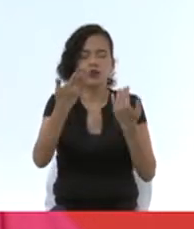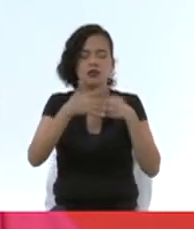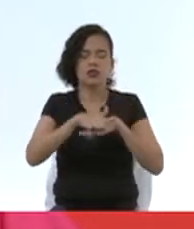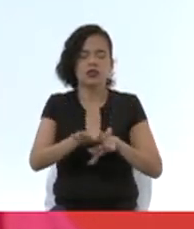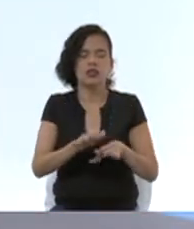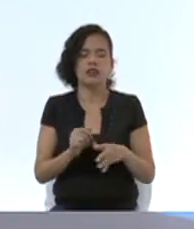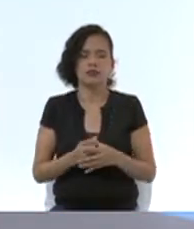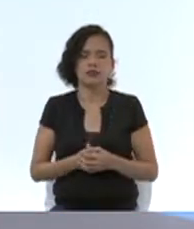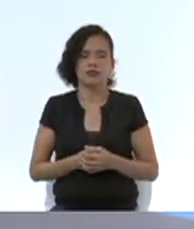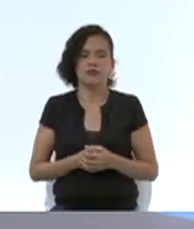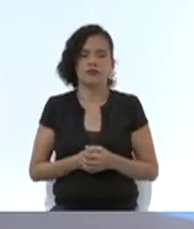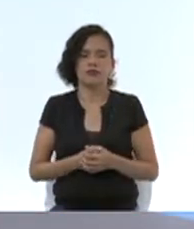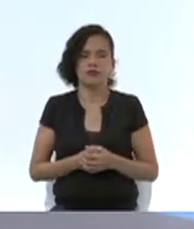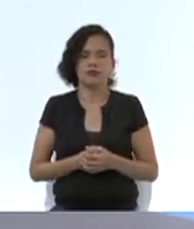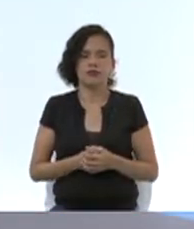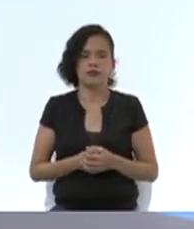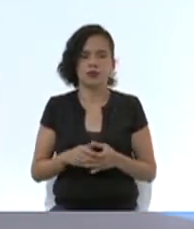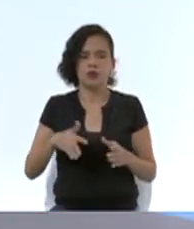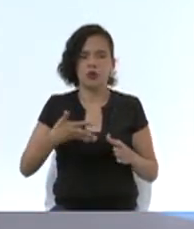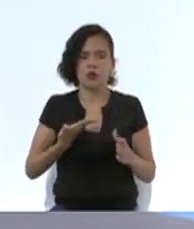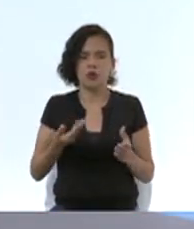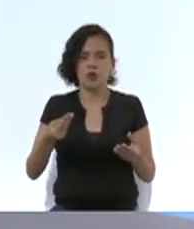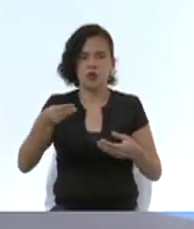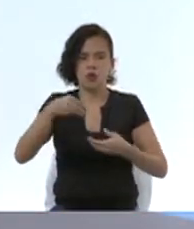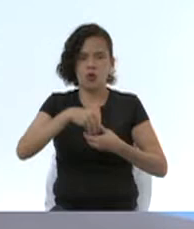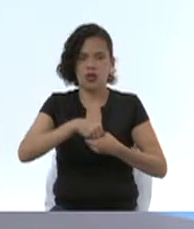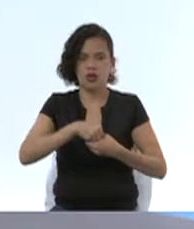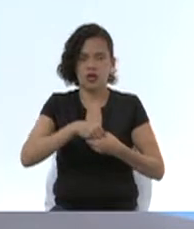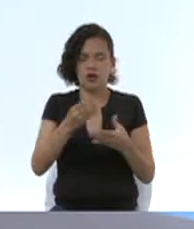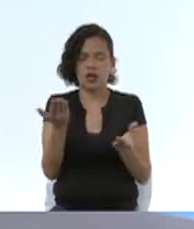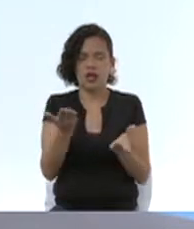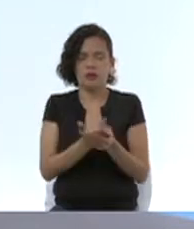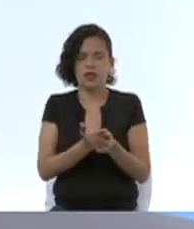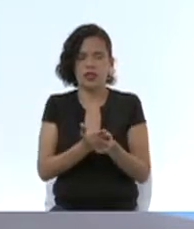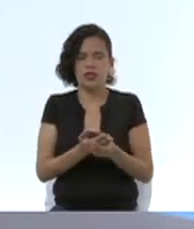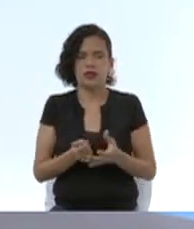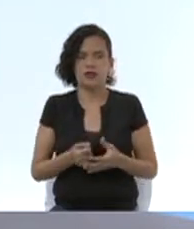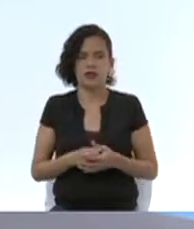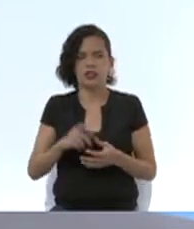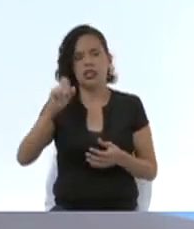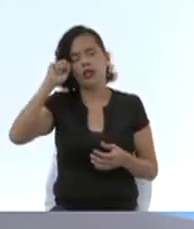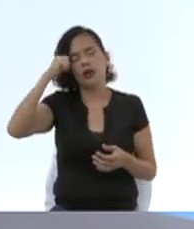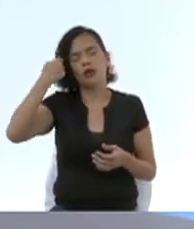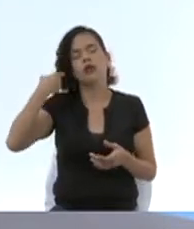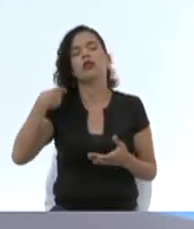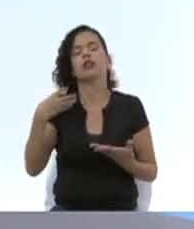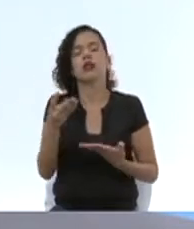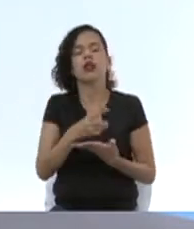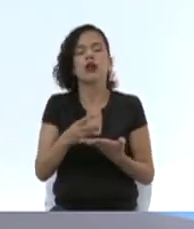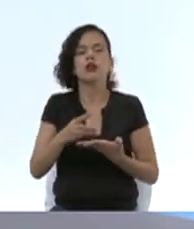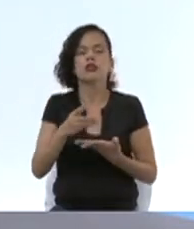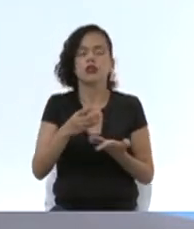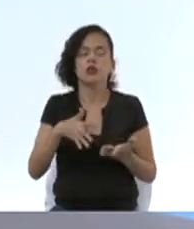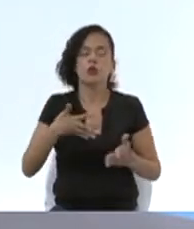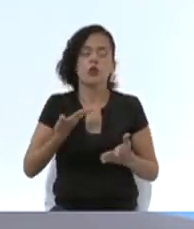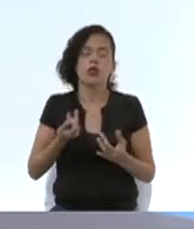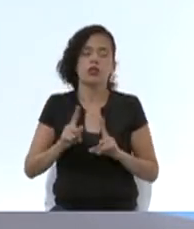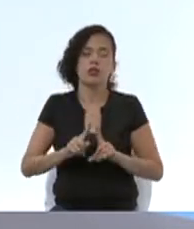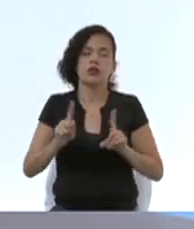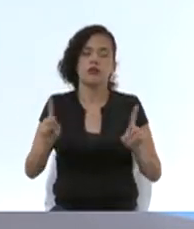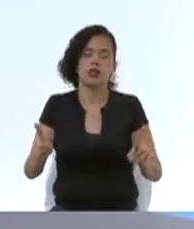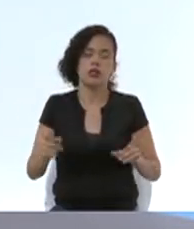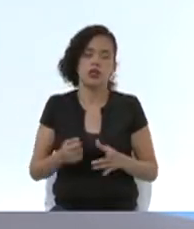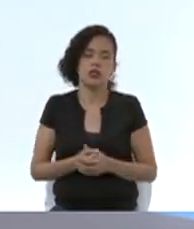integral. Excelente, podemos colocarlo acá dentro de la carpeta, recordando que los diseños pueden ser